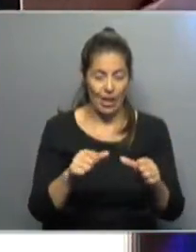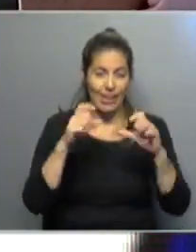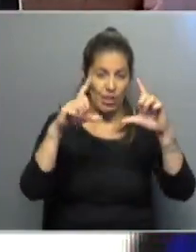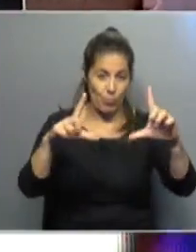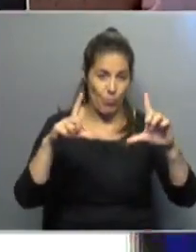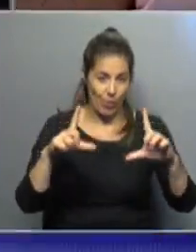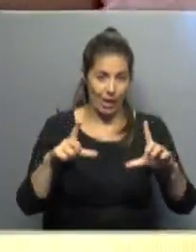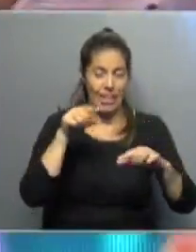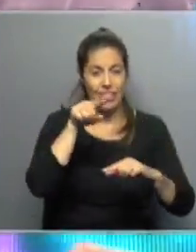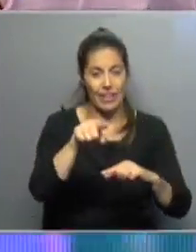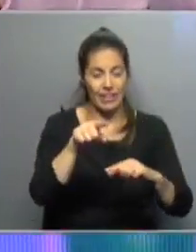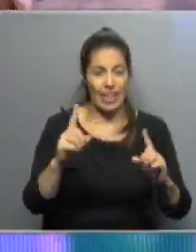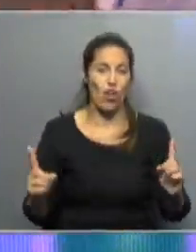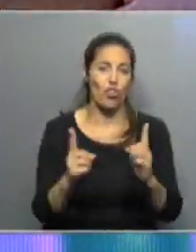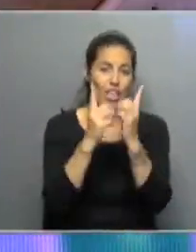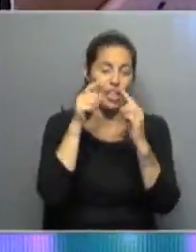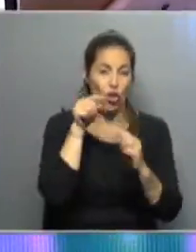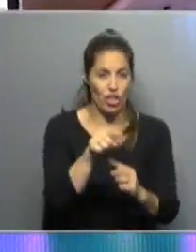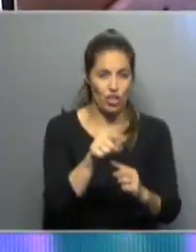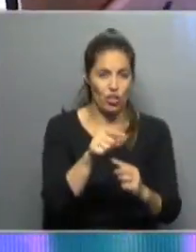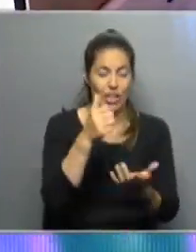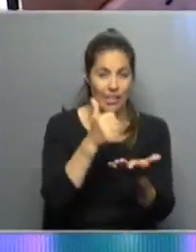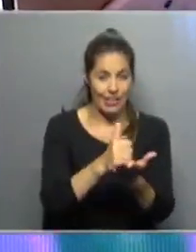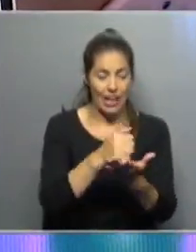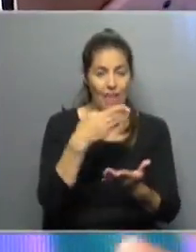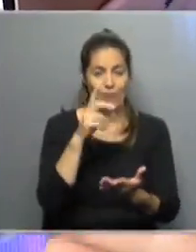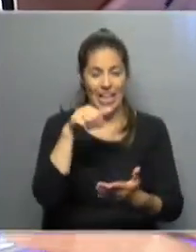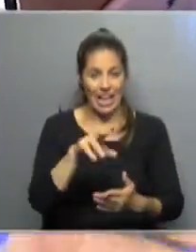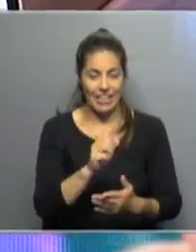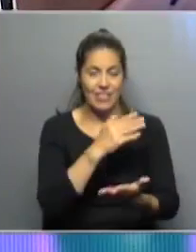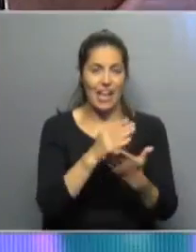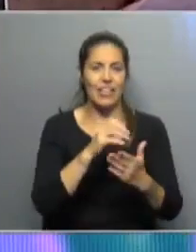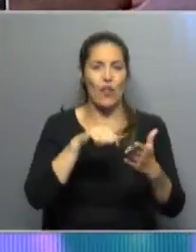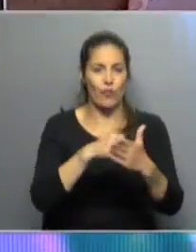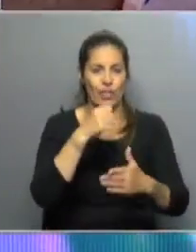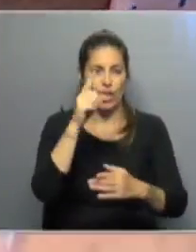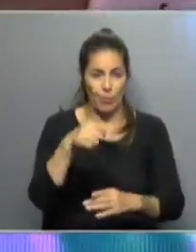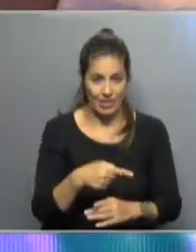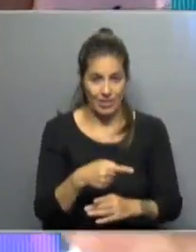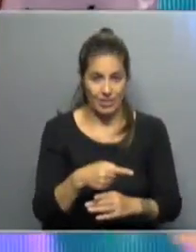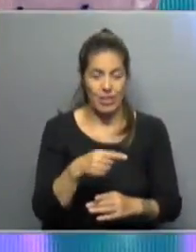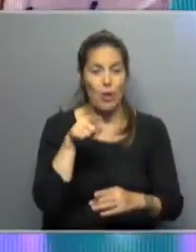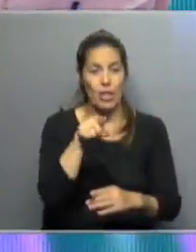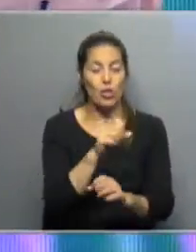imágenes, de encontrarte con ellos que está en el Blanes hasta fin de mes. El catálogo está allí en el museo, además todo esto lo pueden encontrar en